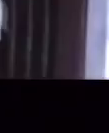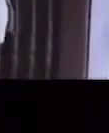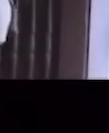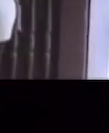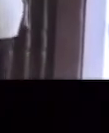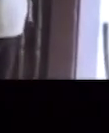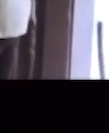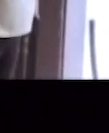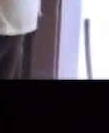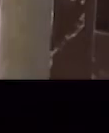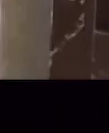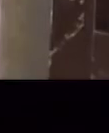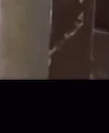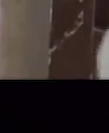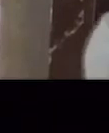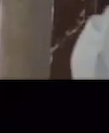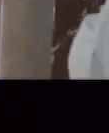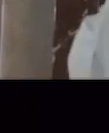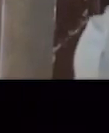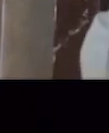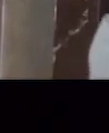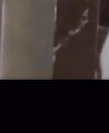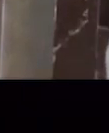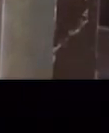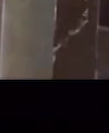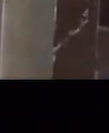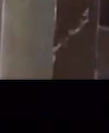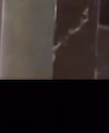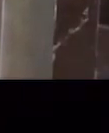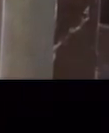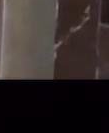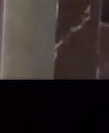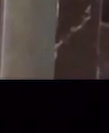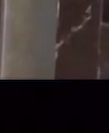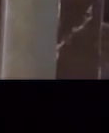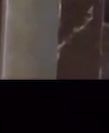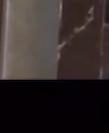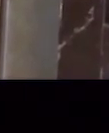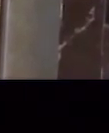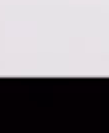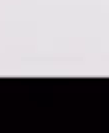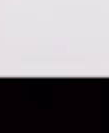Yo vengo a ofrecer mi corazón.